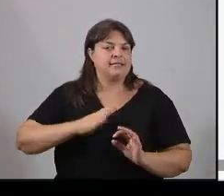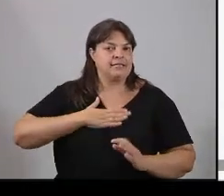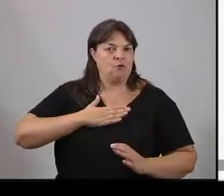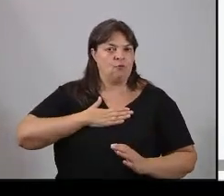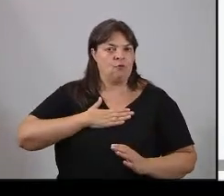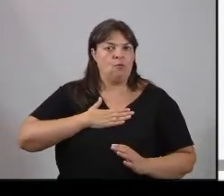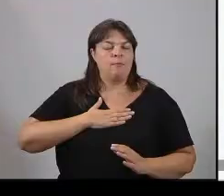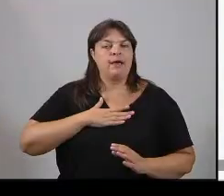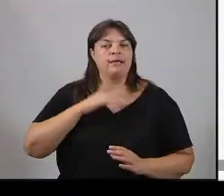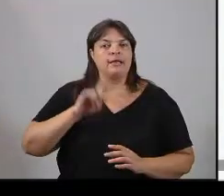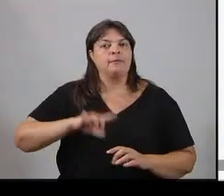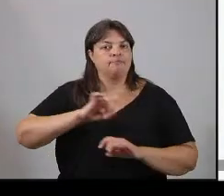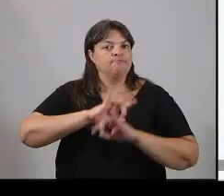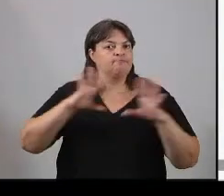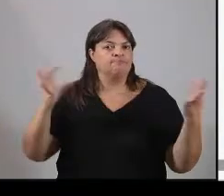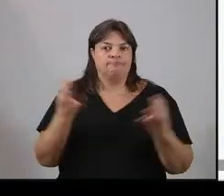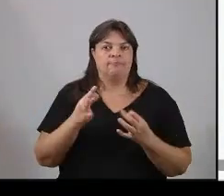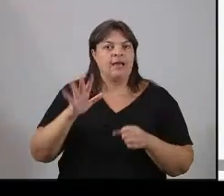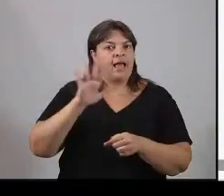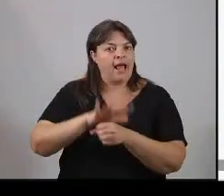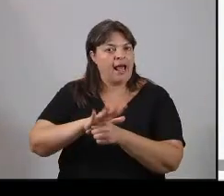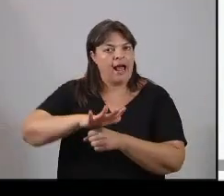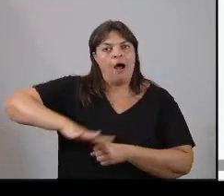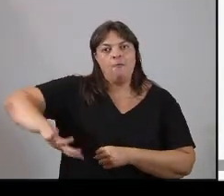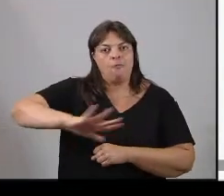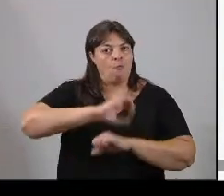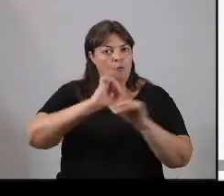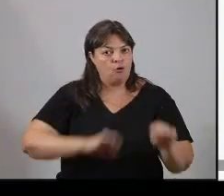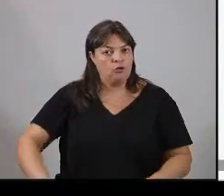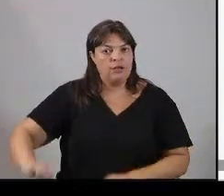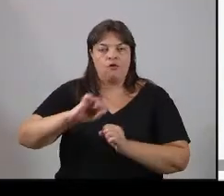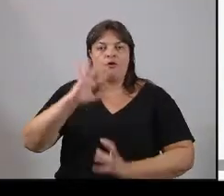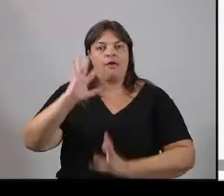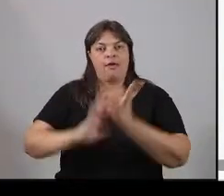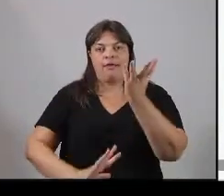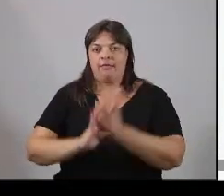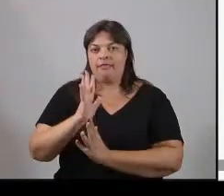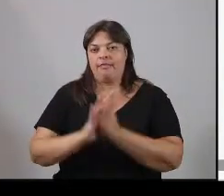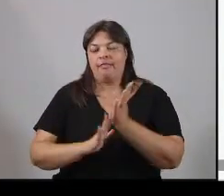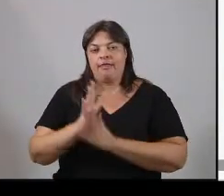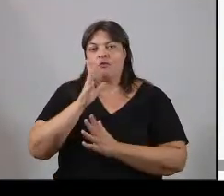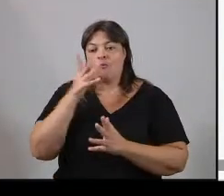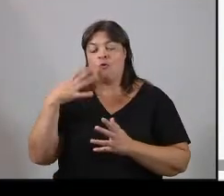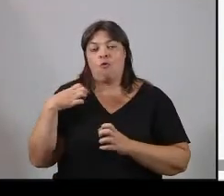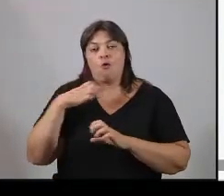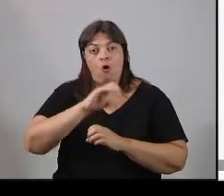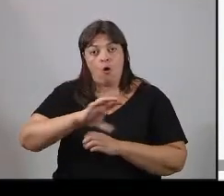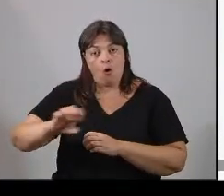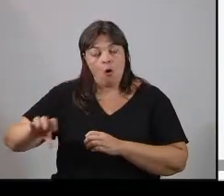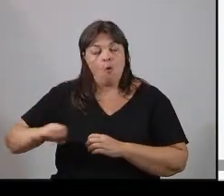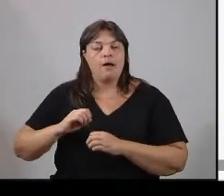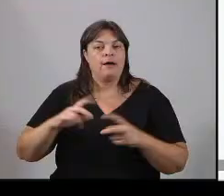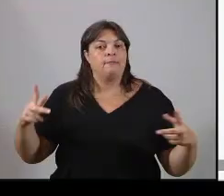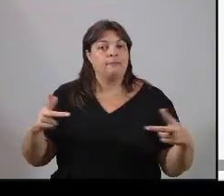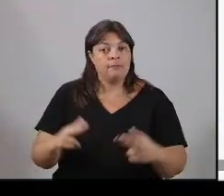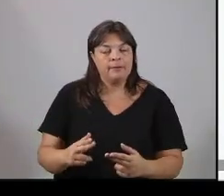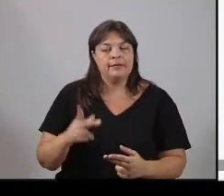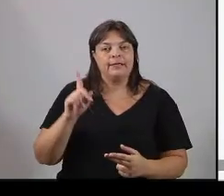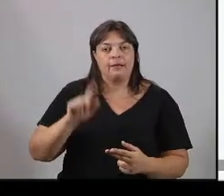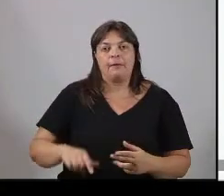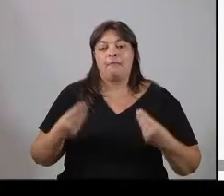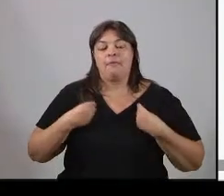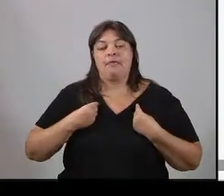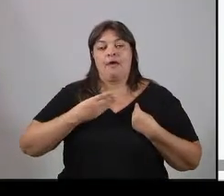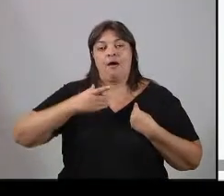por supuesto, proteger el campo, prevenir los incendios con el pastoreo y mantener, sin duda, la vida en